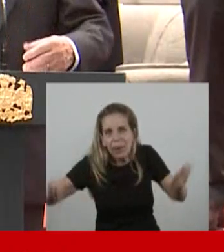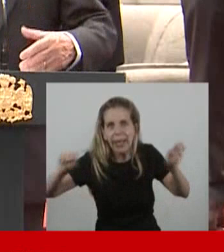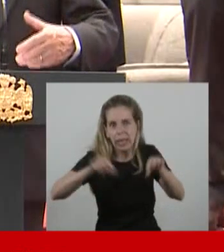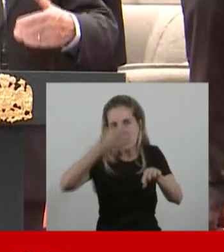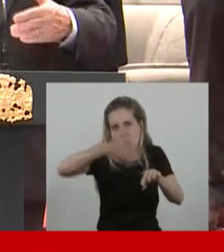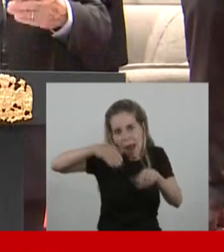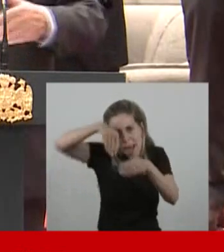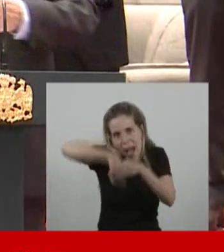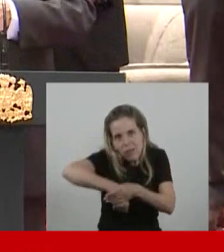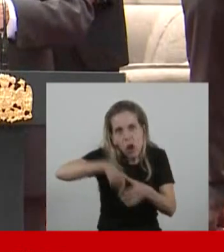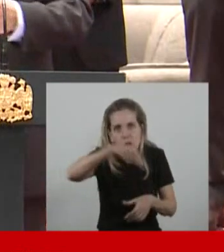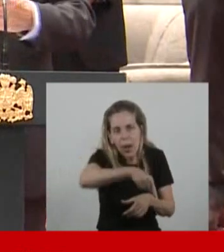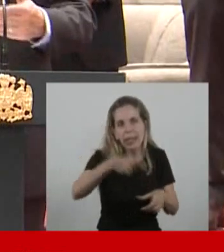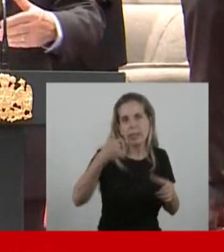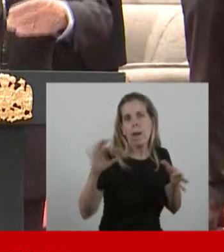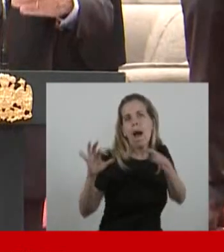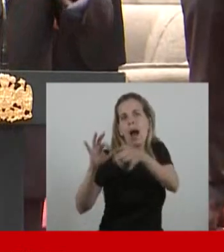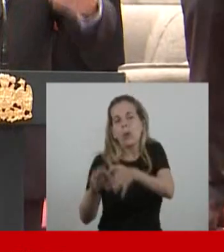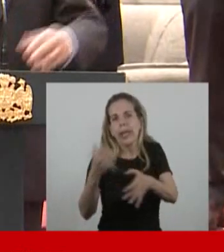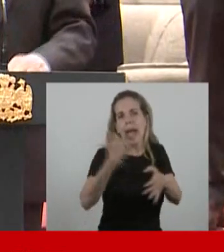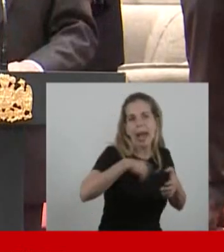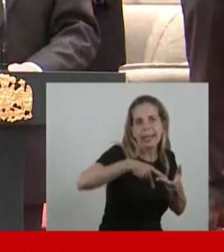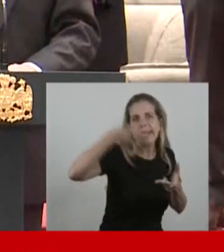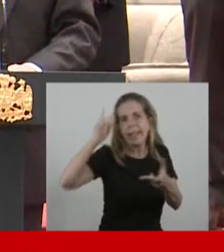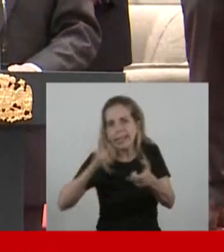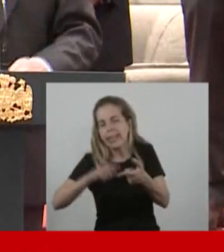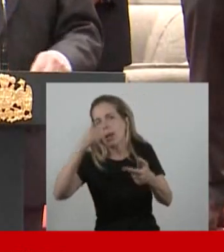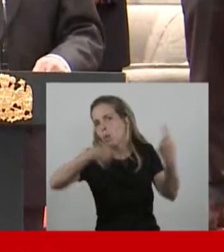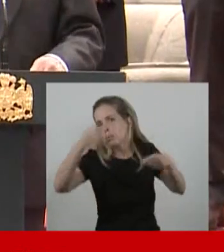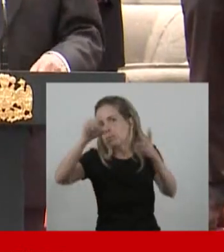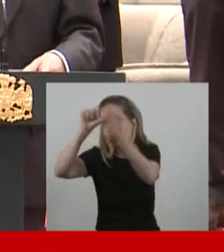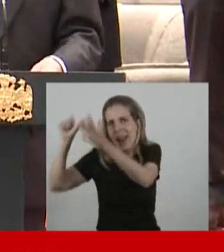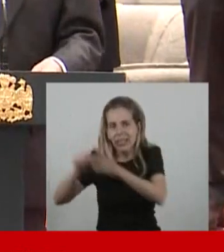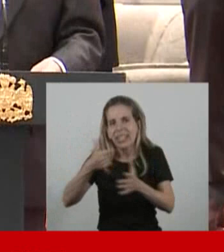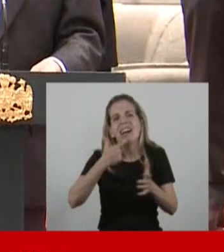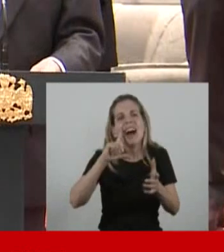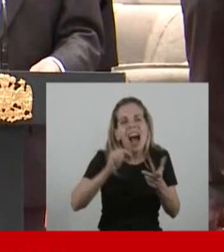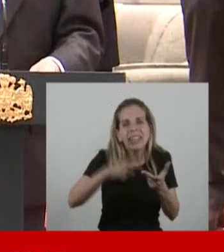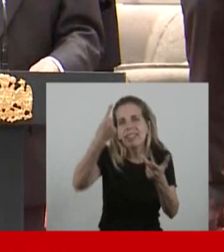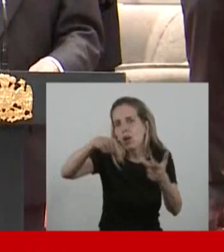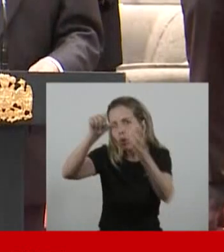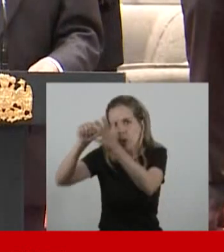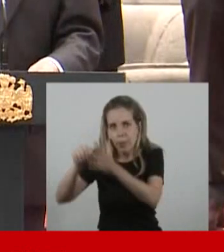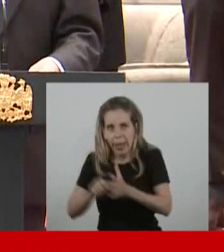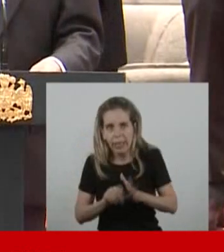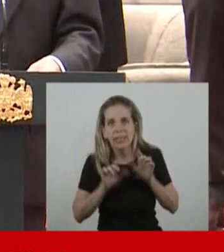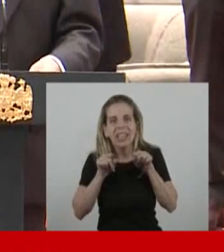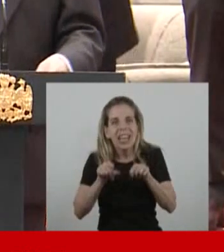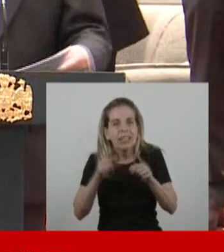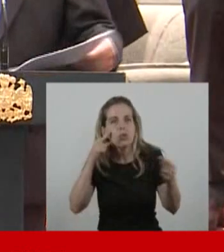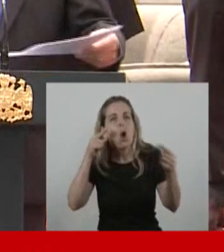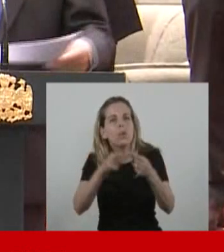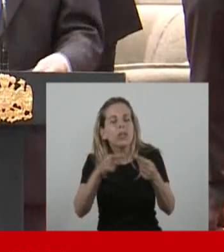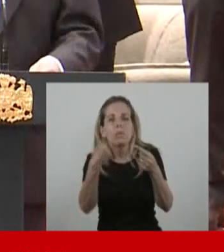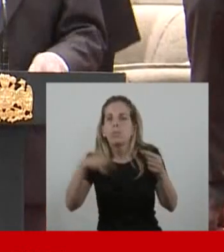Sur con el mundo de Australia, Nueva Zelanda y el gran mundo del Asia-Pacífico. Eso es algo que nos va a